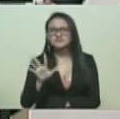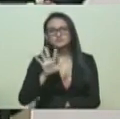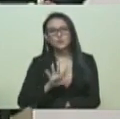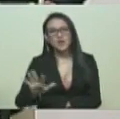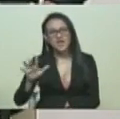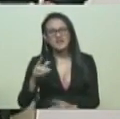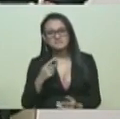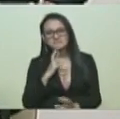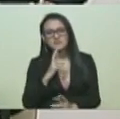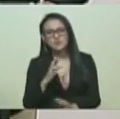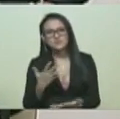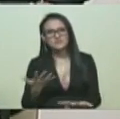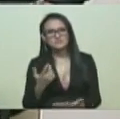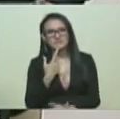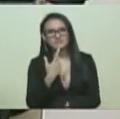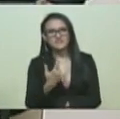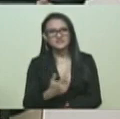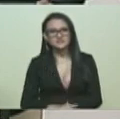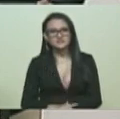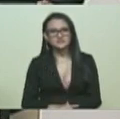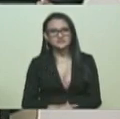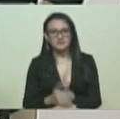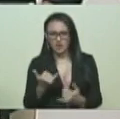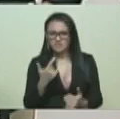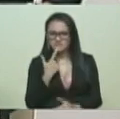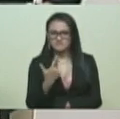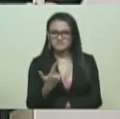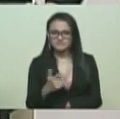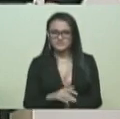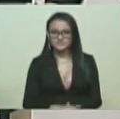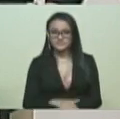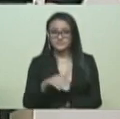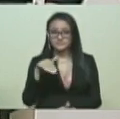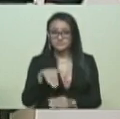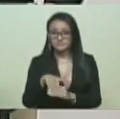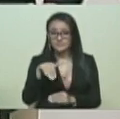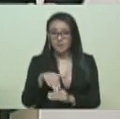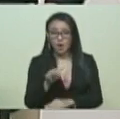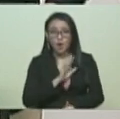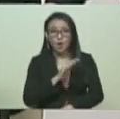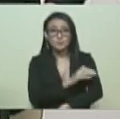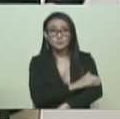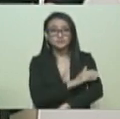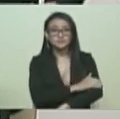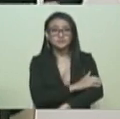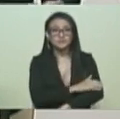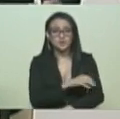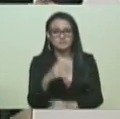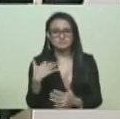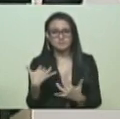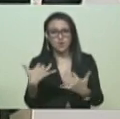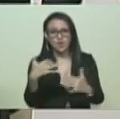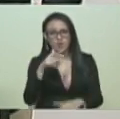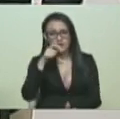país? ¿Qué le dirán ahora los candidatos de la oposición a su militancia en cada